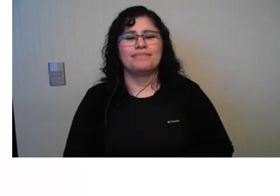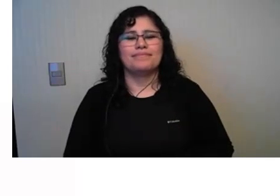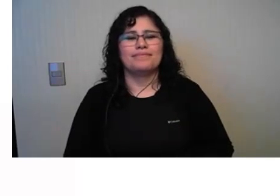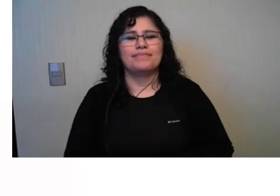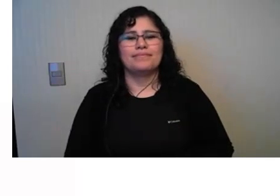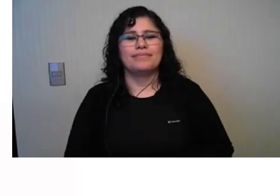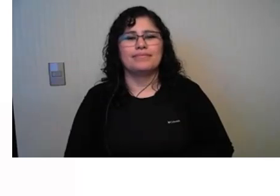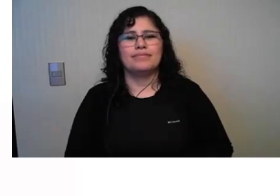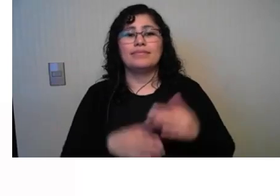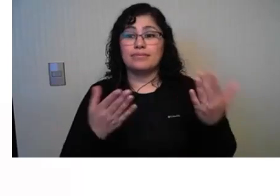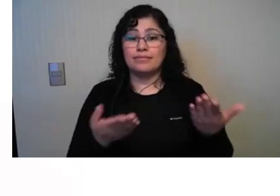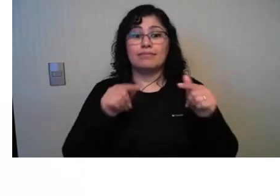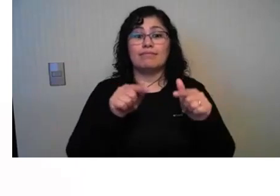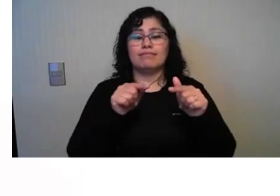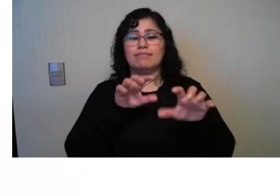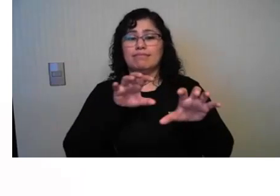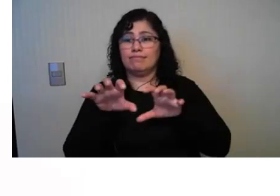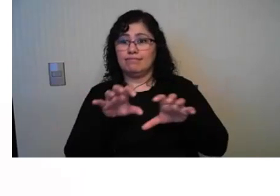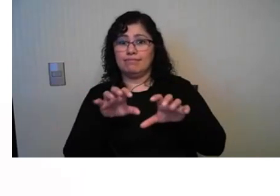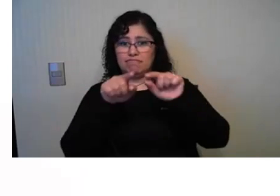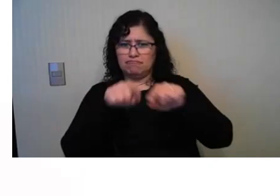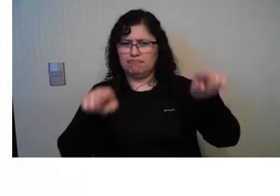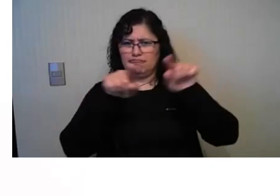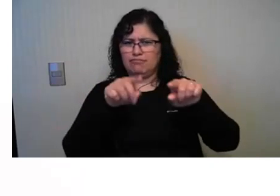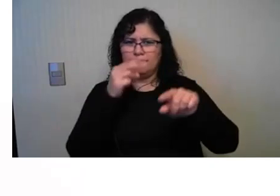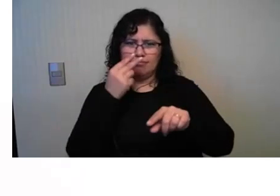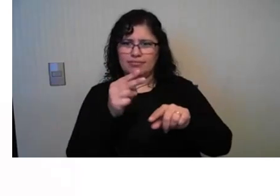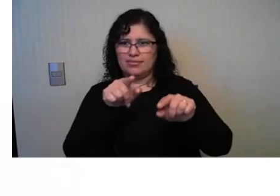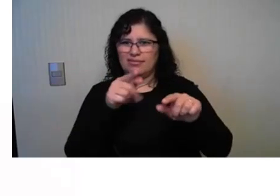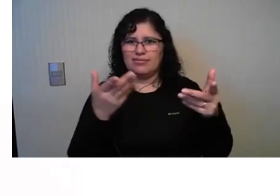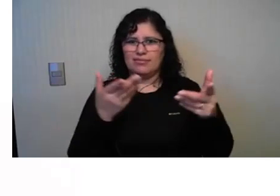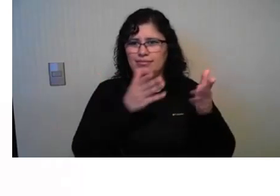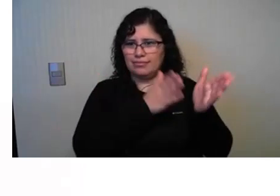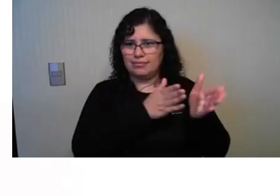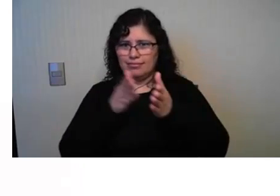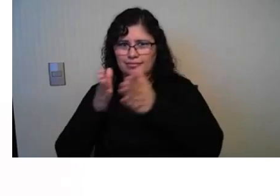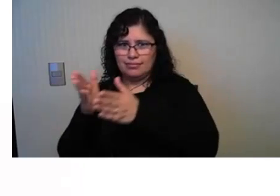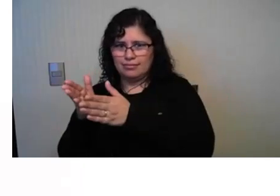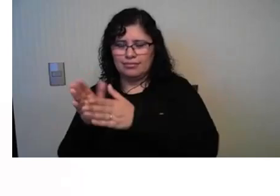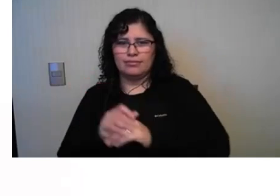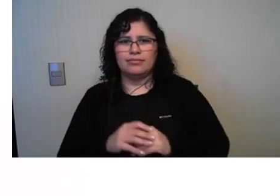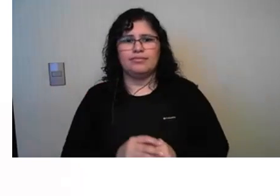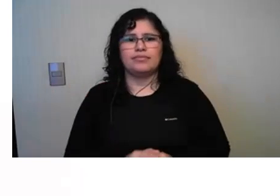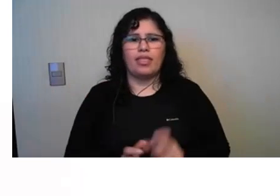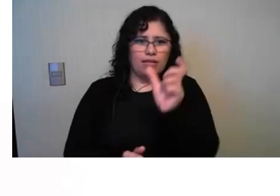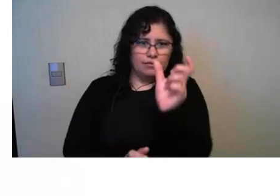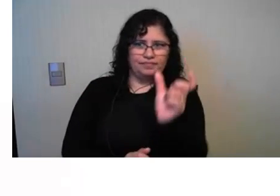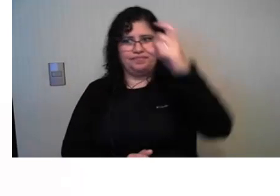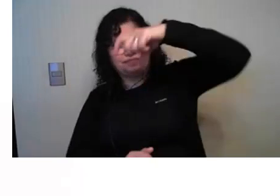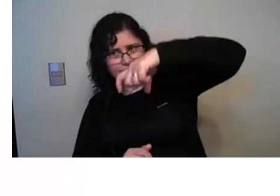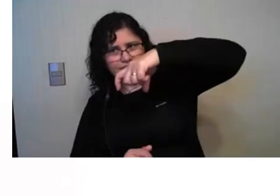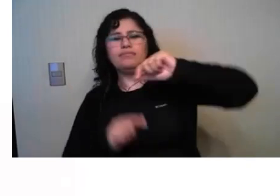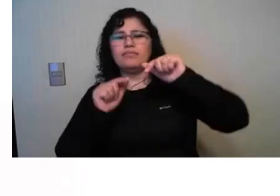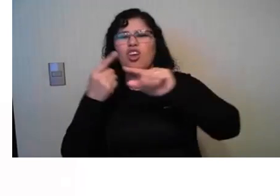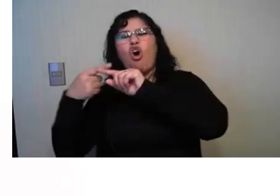que estos elementos que están acá, ¿cierto? Los vamos a ver cómo están organizados un poco en esta figura, pero que es de otro